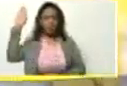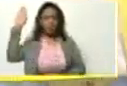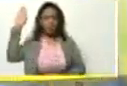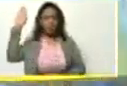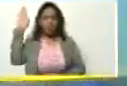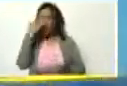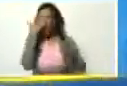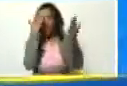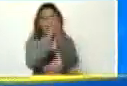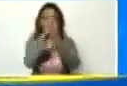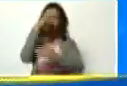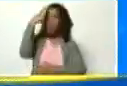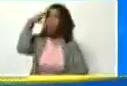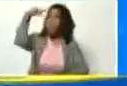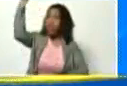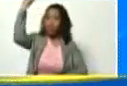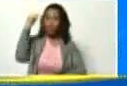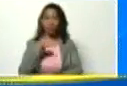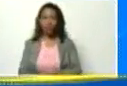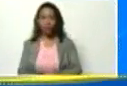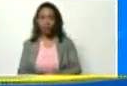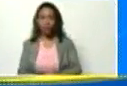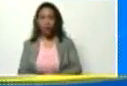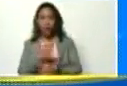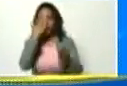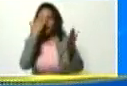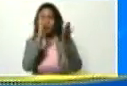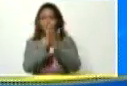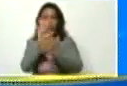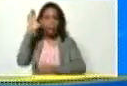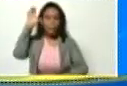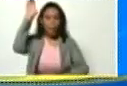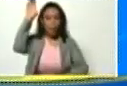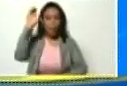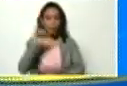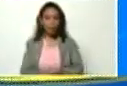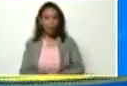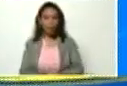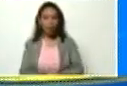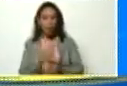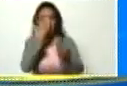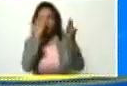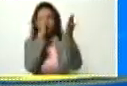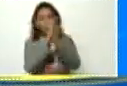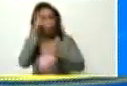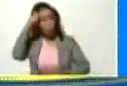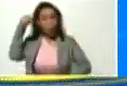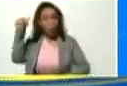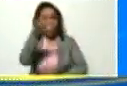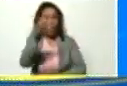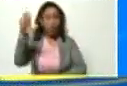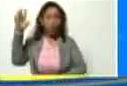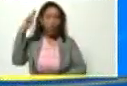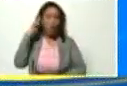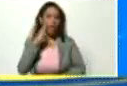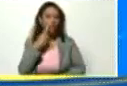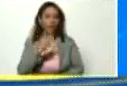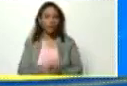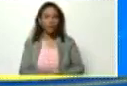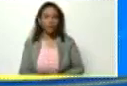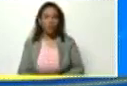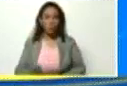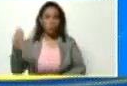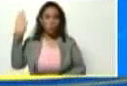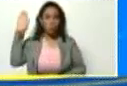delante de Dios, delante de la patria, delante del pueblo de Bolívar,